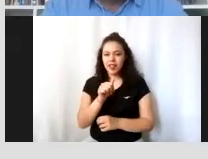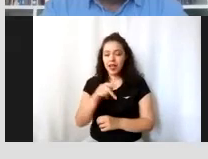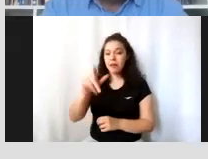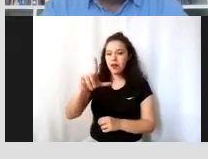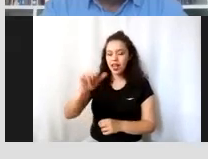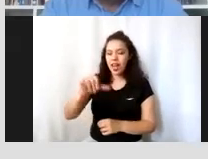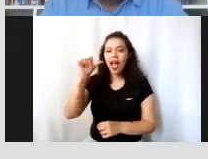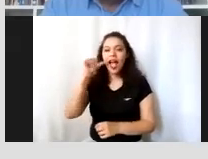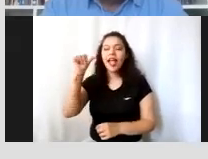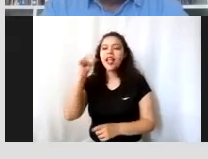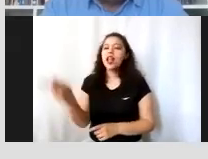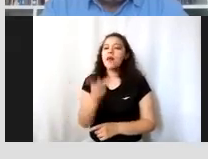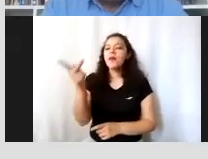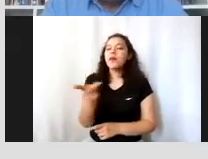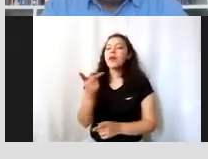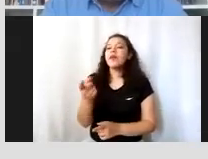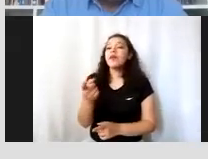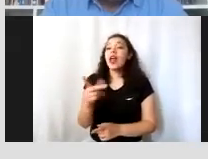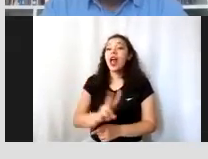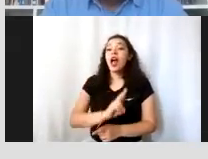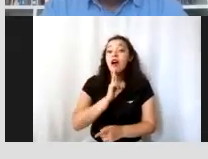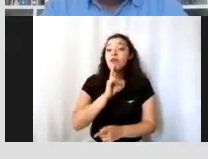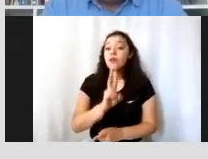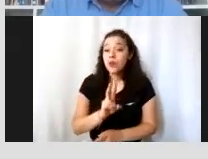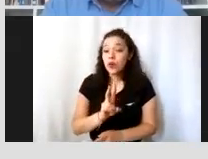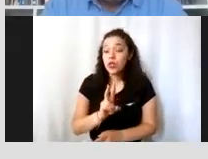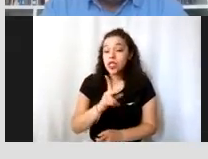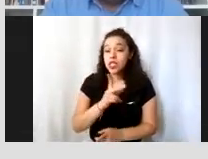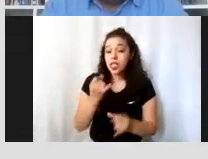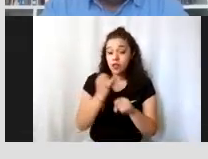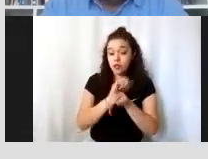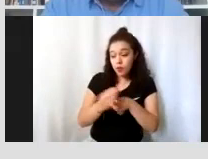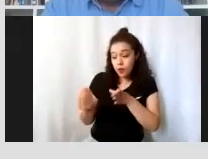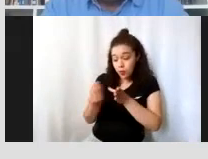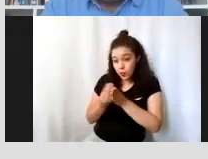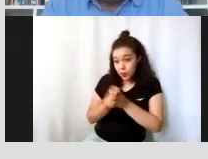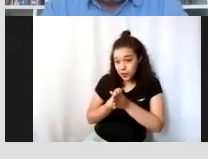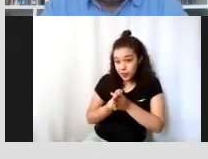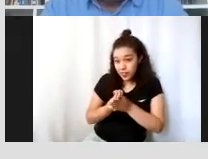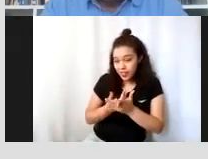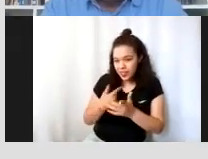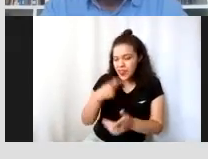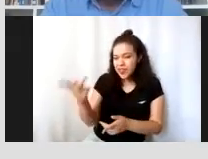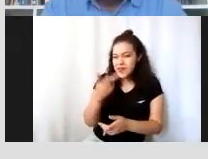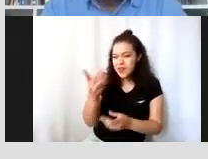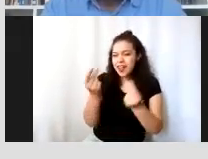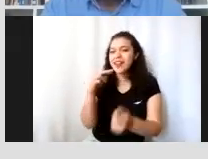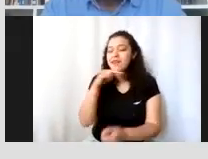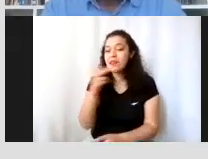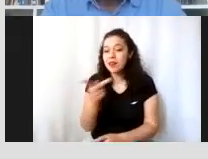les preguntaba si la voz era un dato personal. Te lo pregunto a ti rápidamente, ¿la voz es un dato